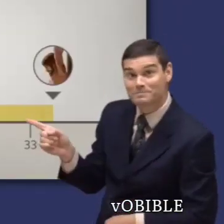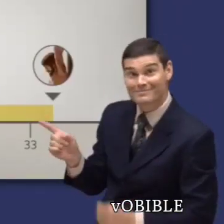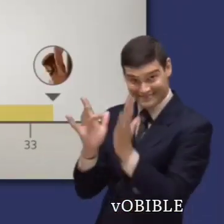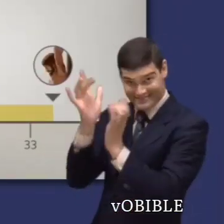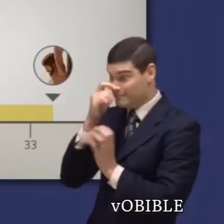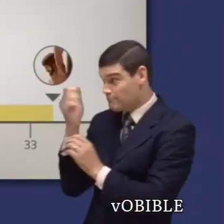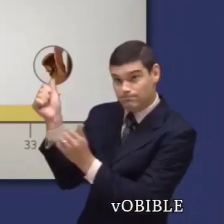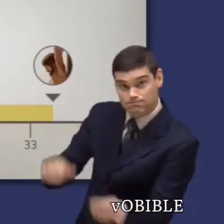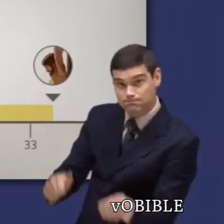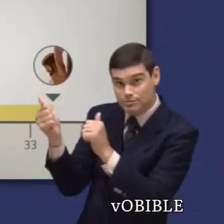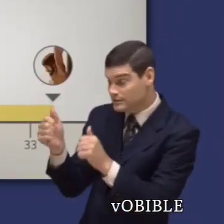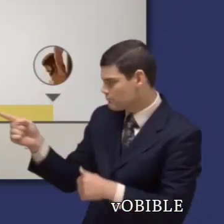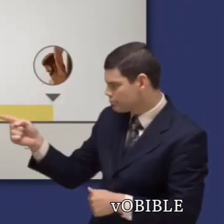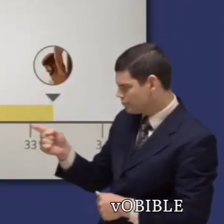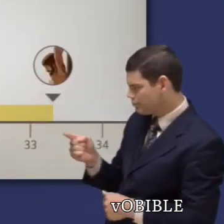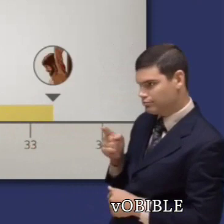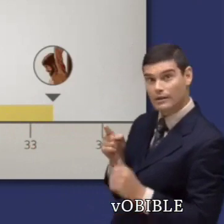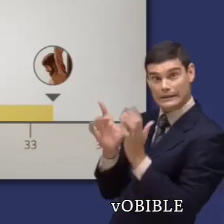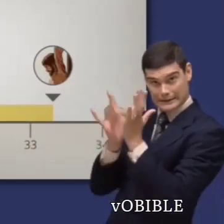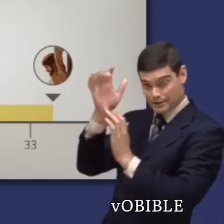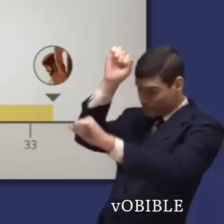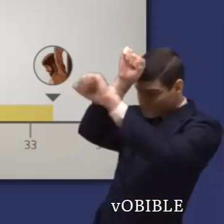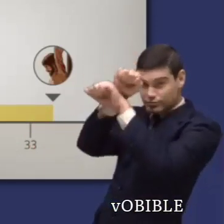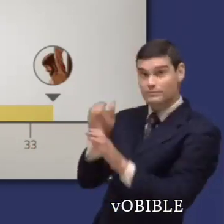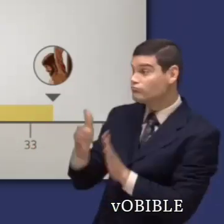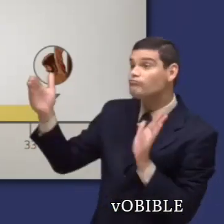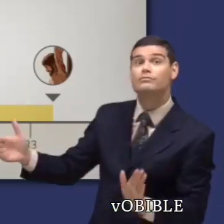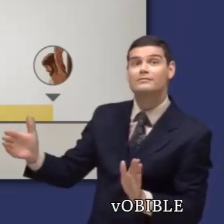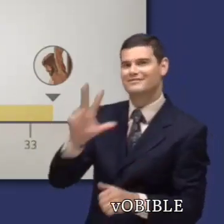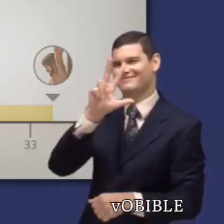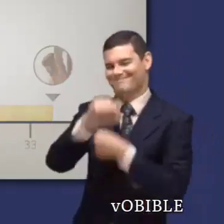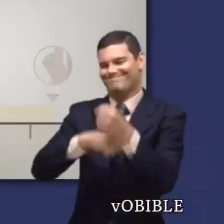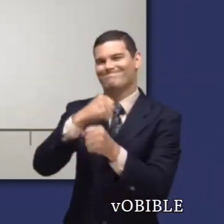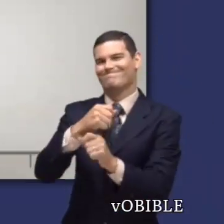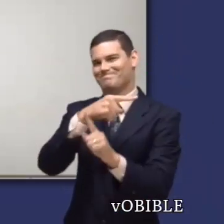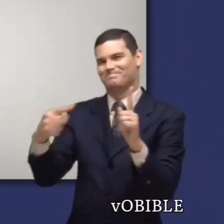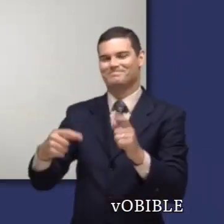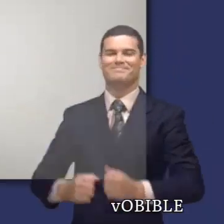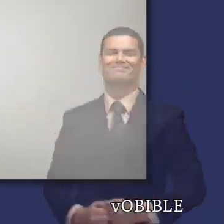Este es uno de los argumentos que confirman que su ministerio duró 3 años y medio.